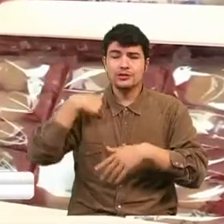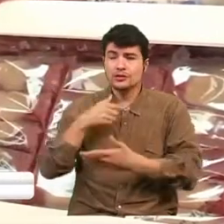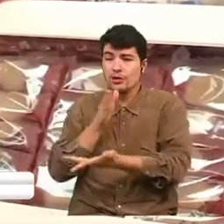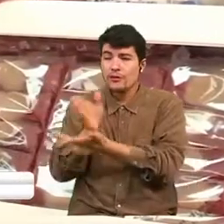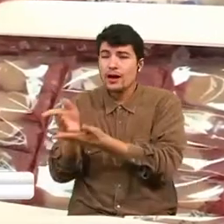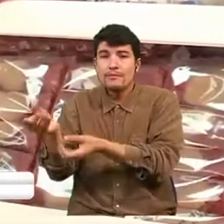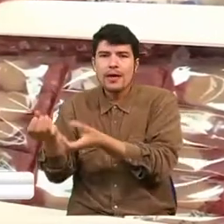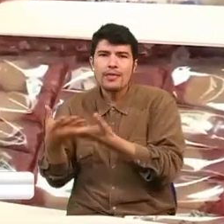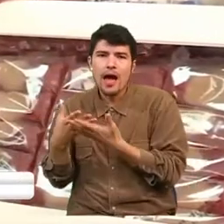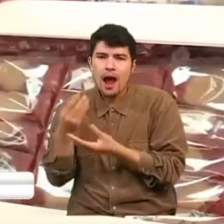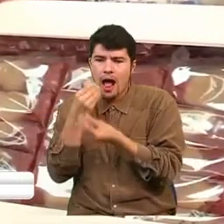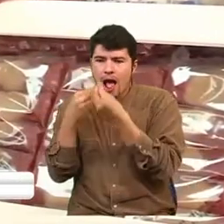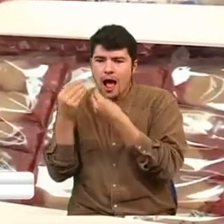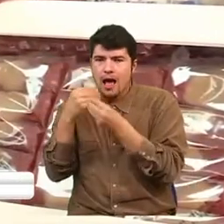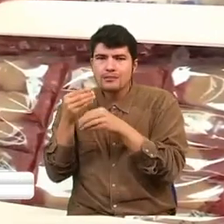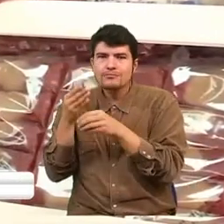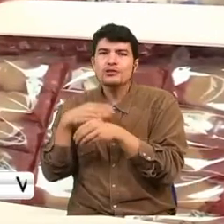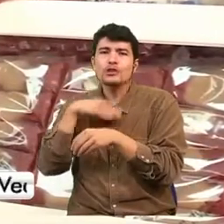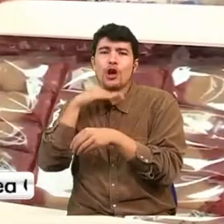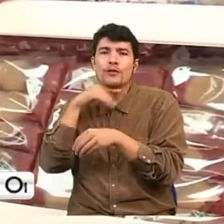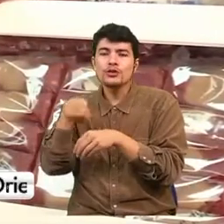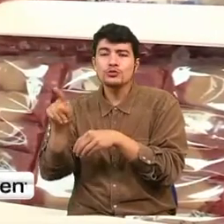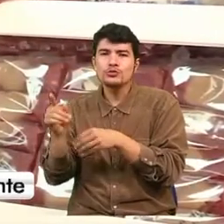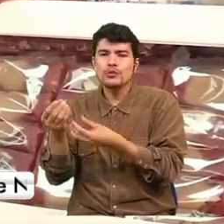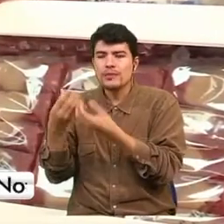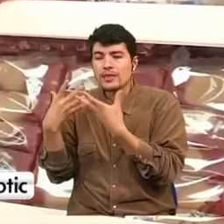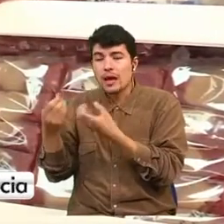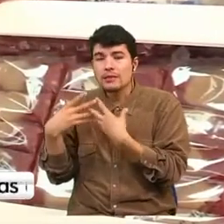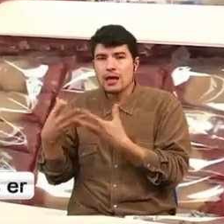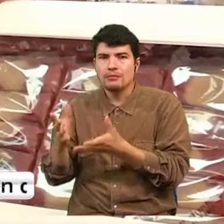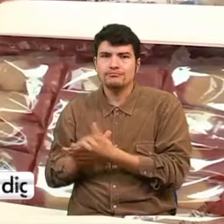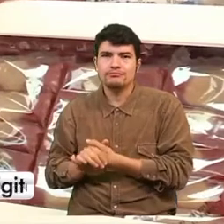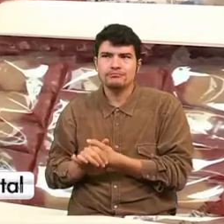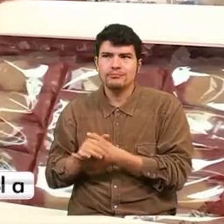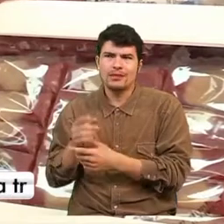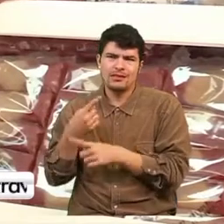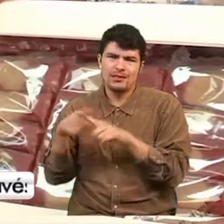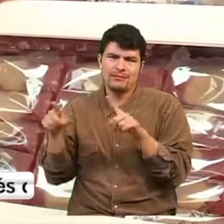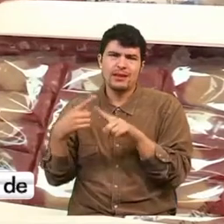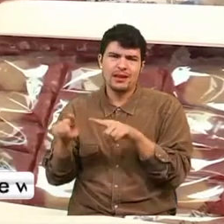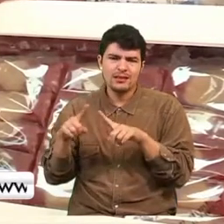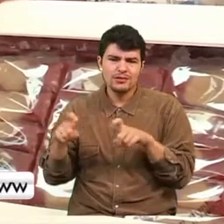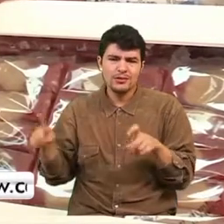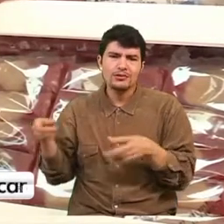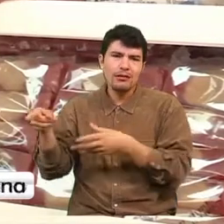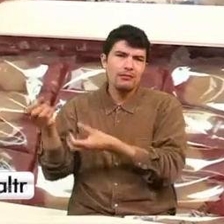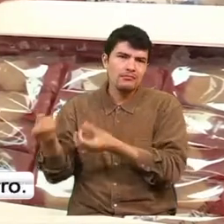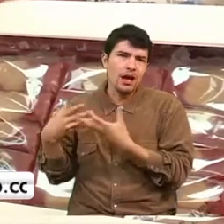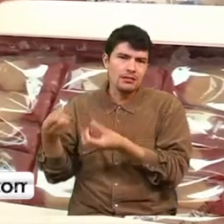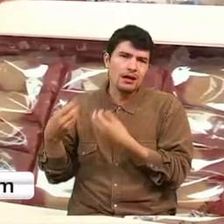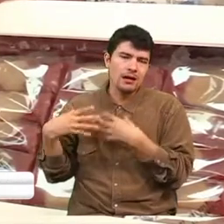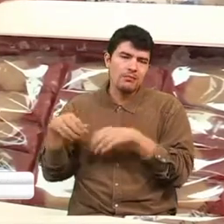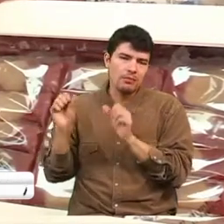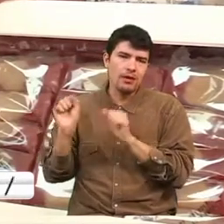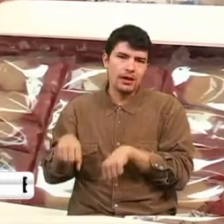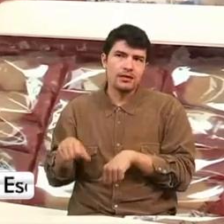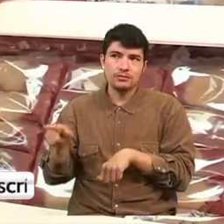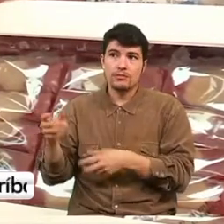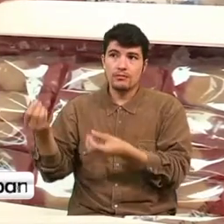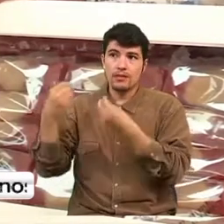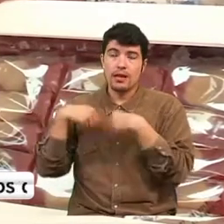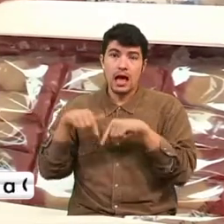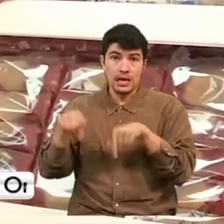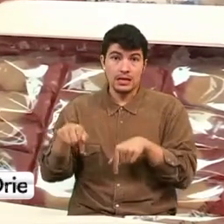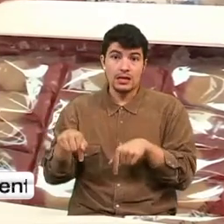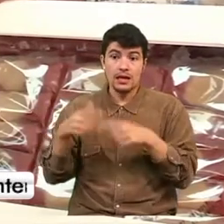el recorte, el sobrante del bocadillo y muchas cosas que proveía. Mucha fuente de trabajo